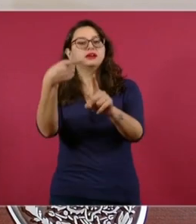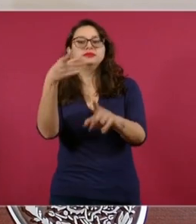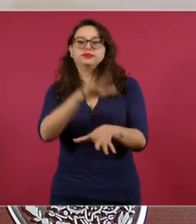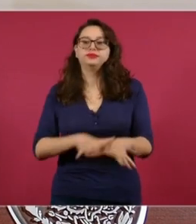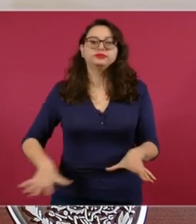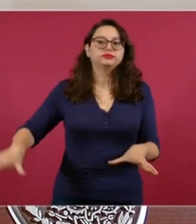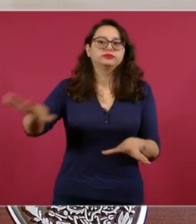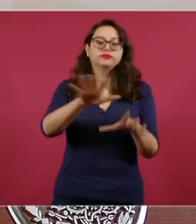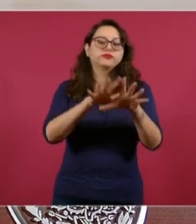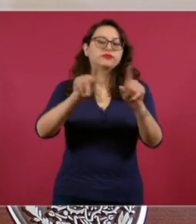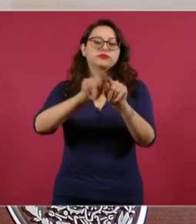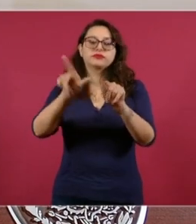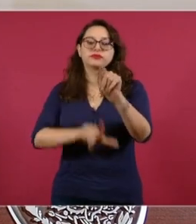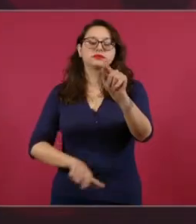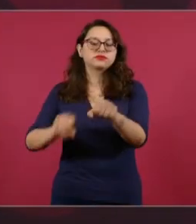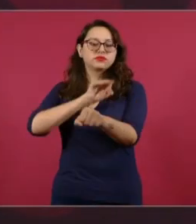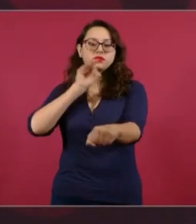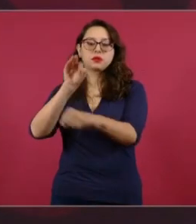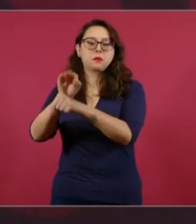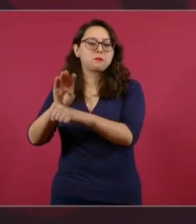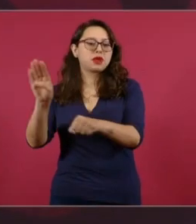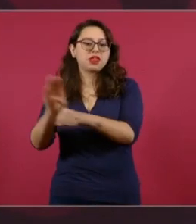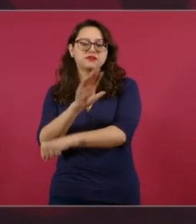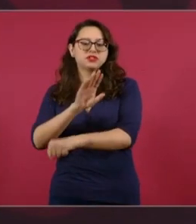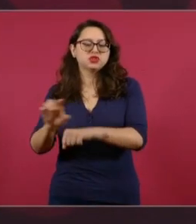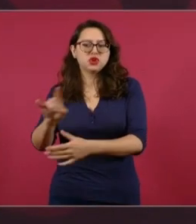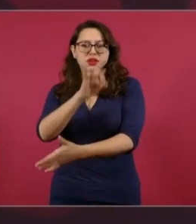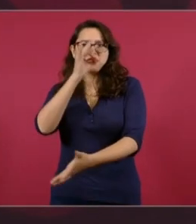No tengo enemigos, ni quiero tenerlos.